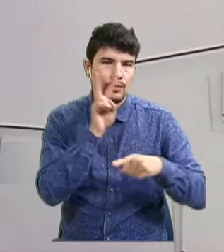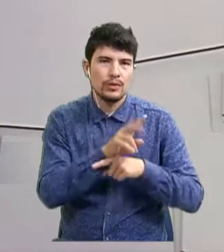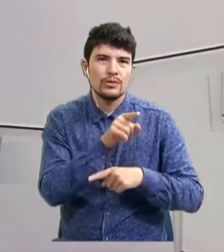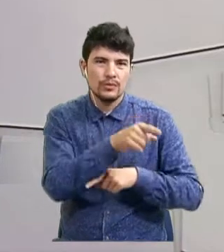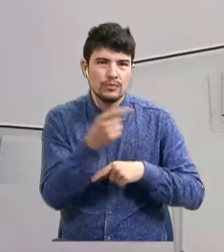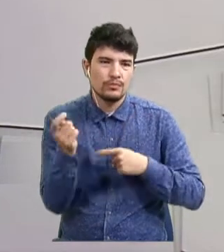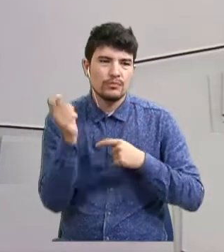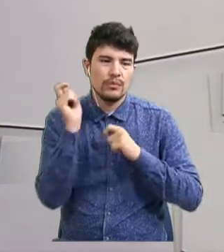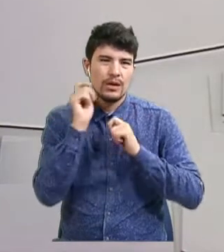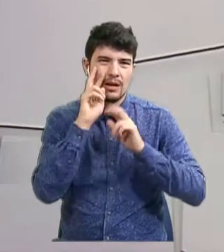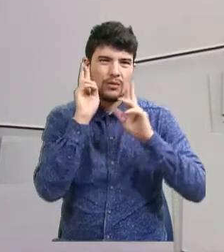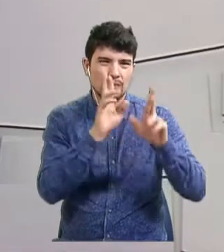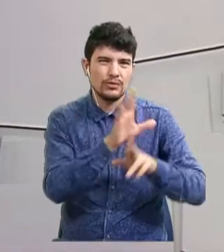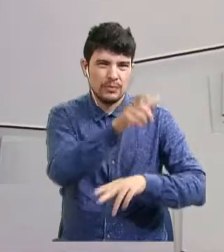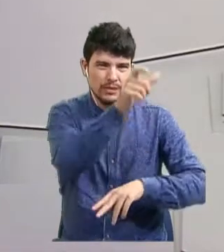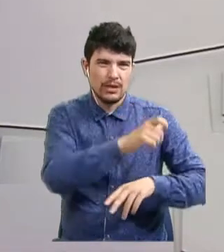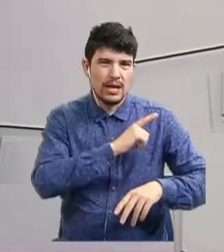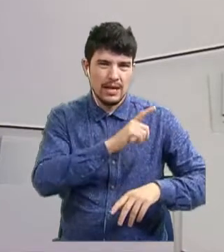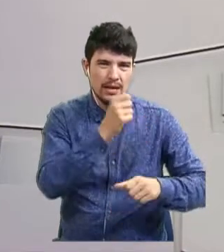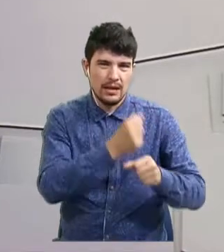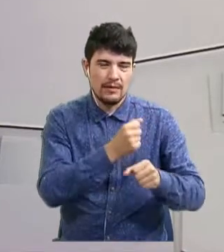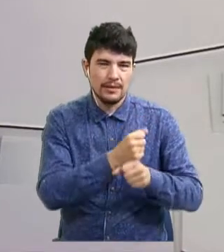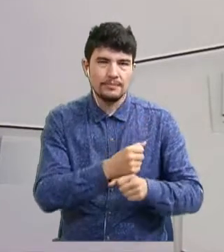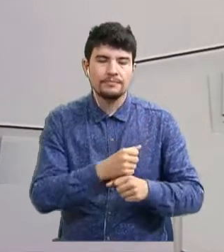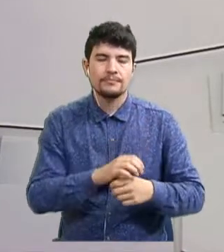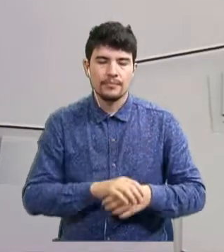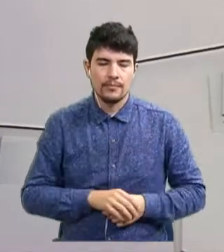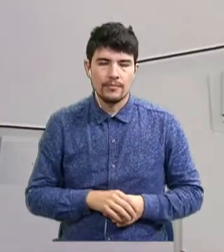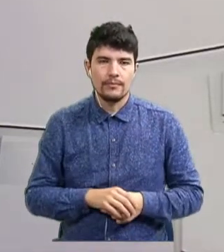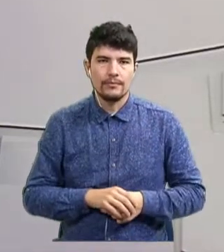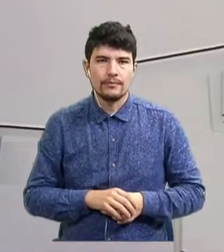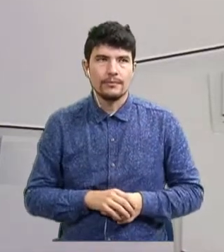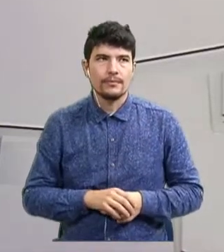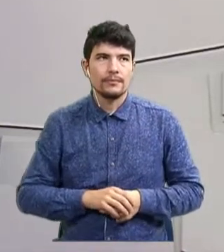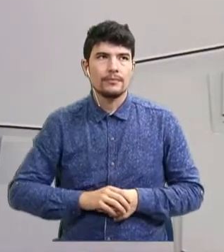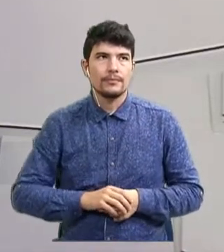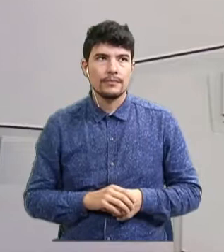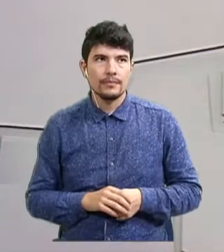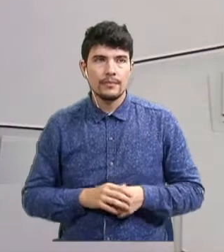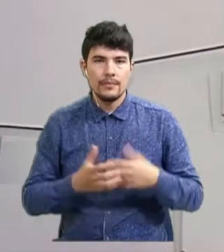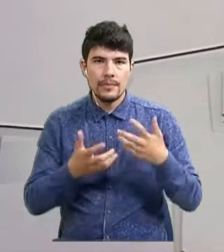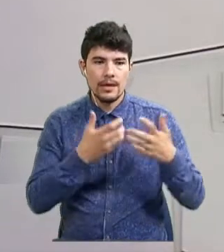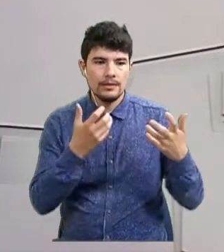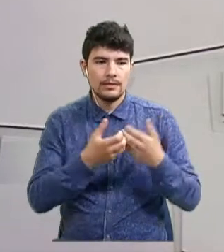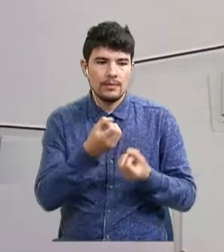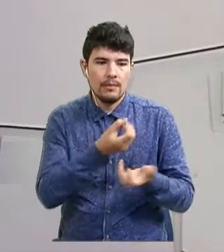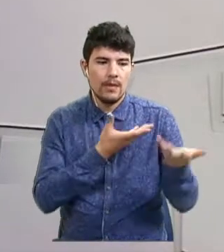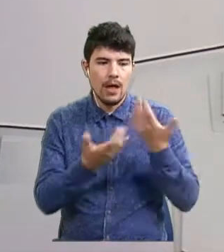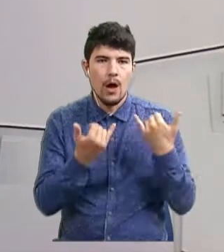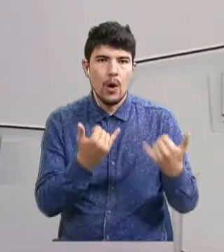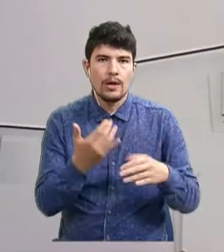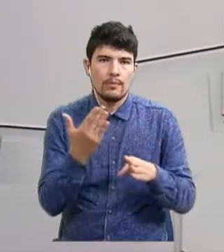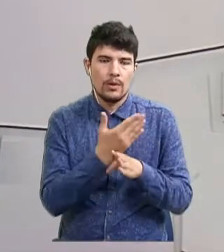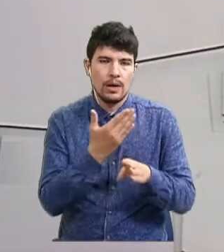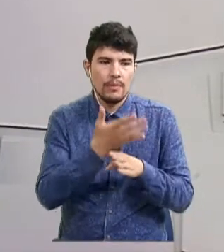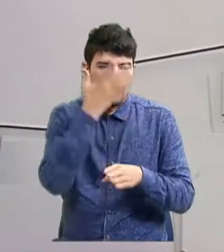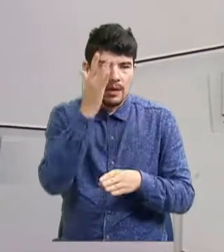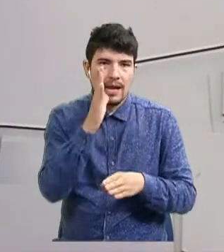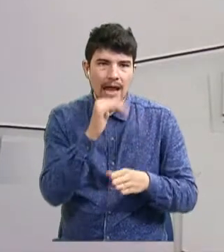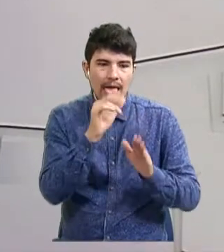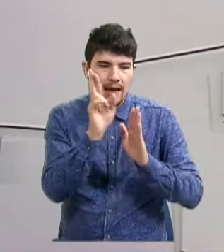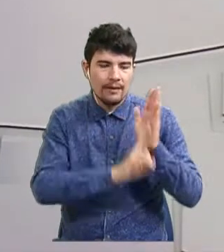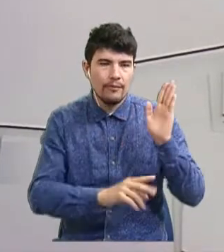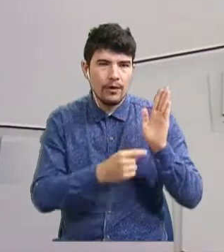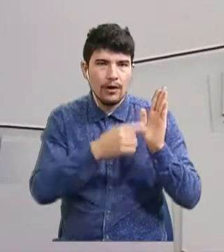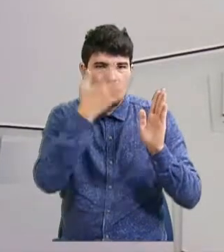nominación. El sistema de pesos y contrapesos no funciona y está trabado al día de hoy para hacer una reforma, porque precisamente